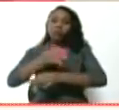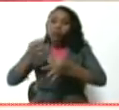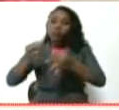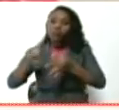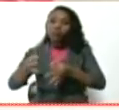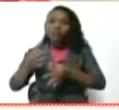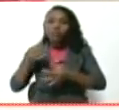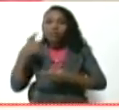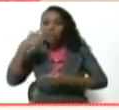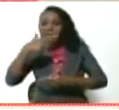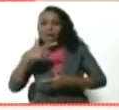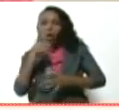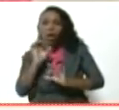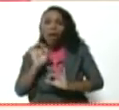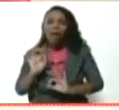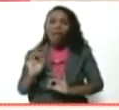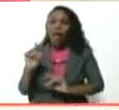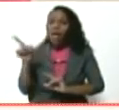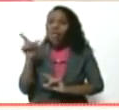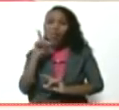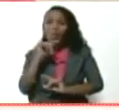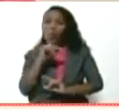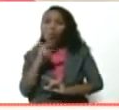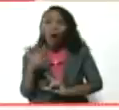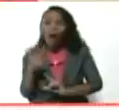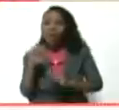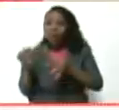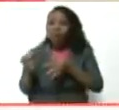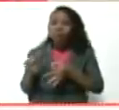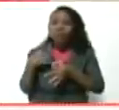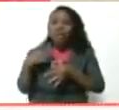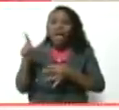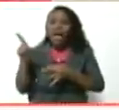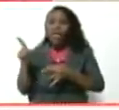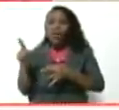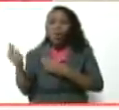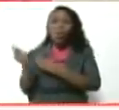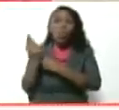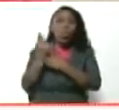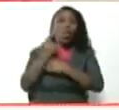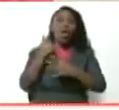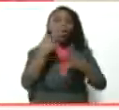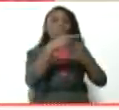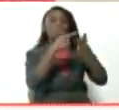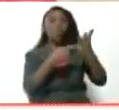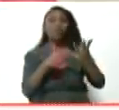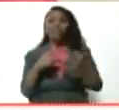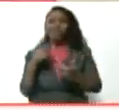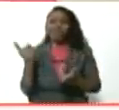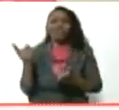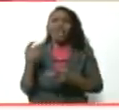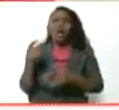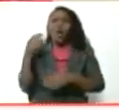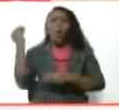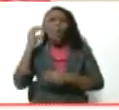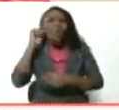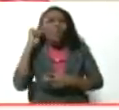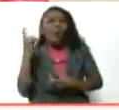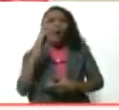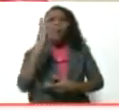para decirnos a nosotros, mire, están haciendo tal o cual cosa. Digamos usted, la señora Bachelet, de